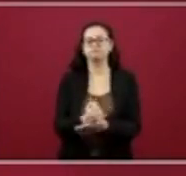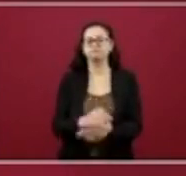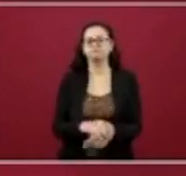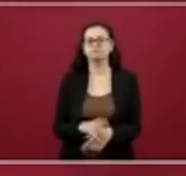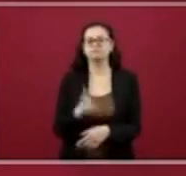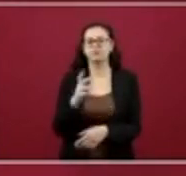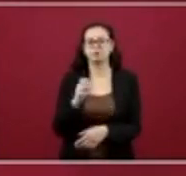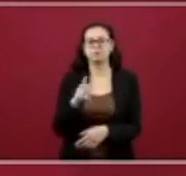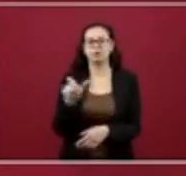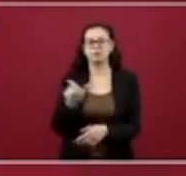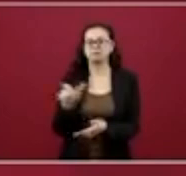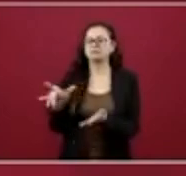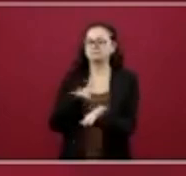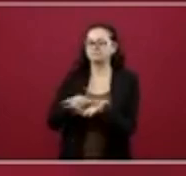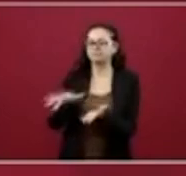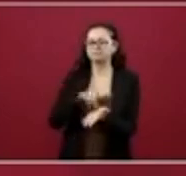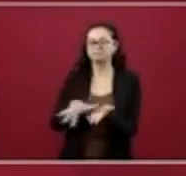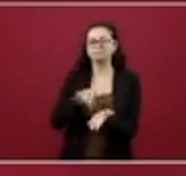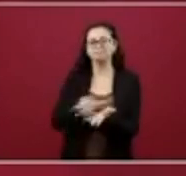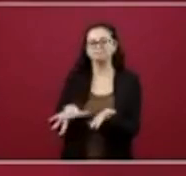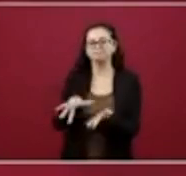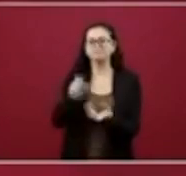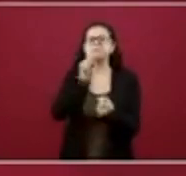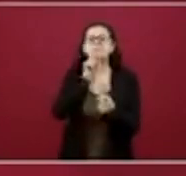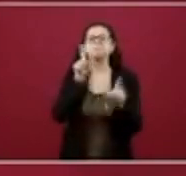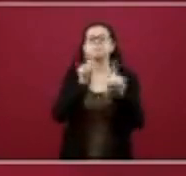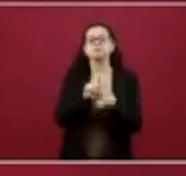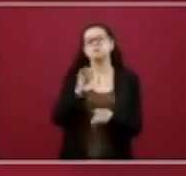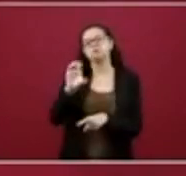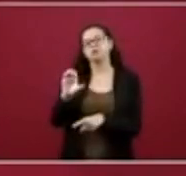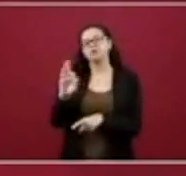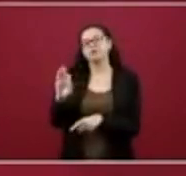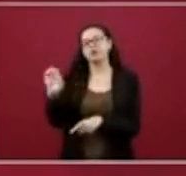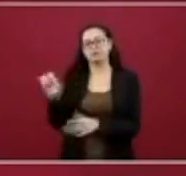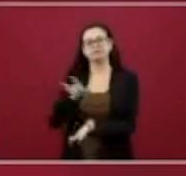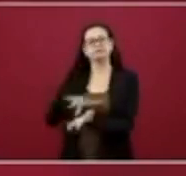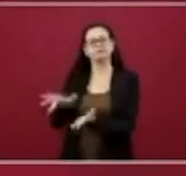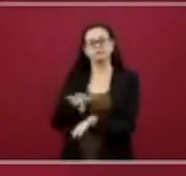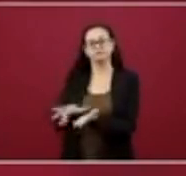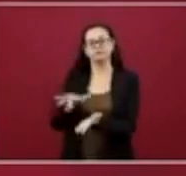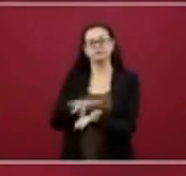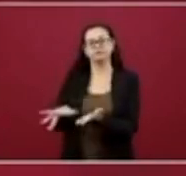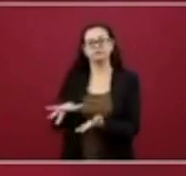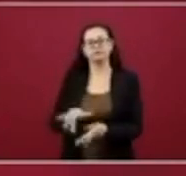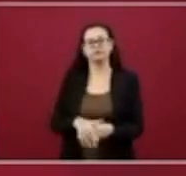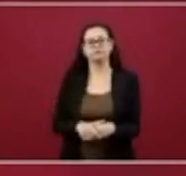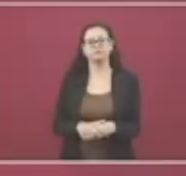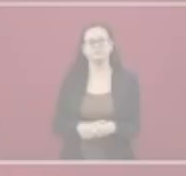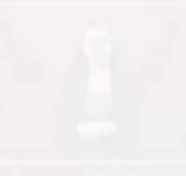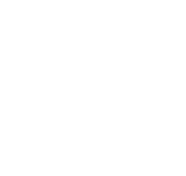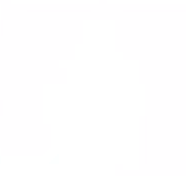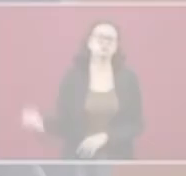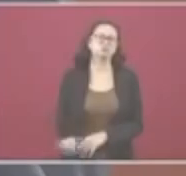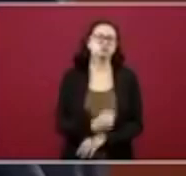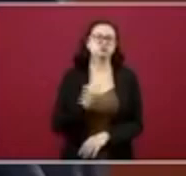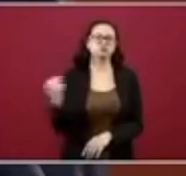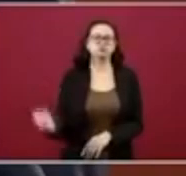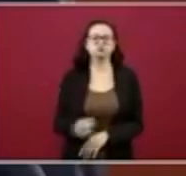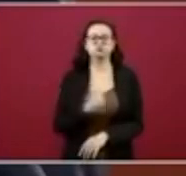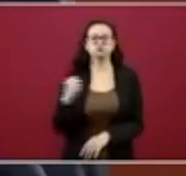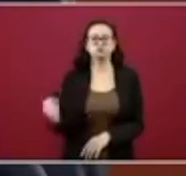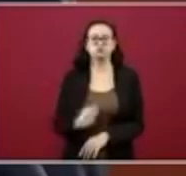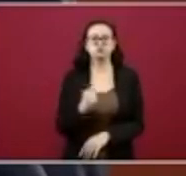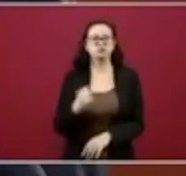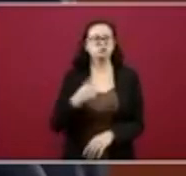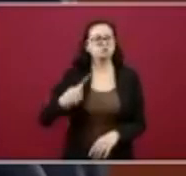apoyar a Pemex y apoyar a la Comisión Federal de Electricidad en todo el sexenio. Y hemos tomado